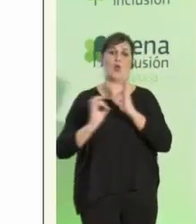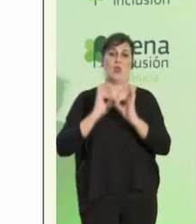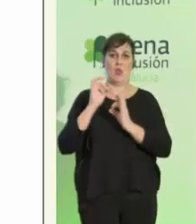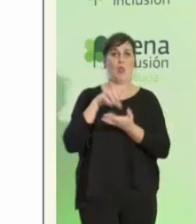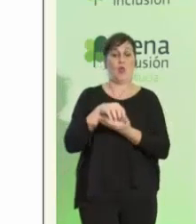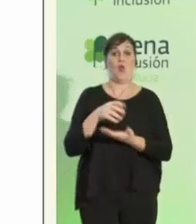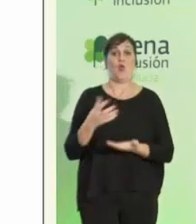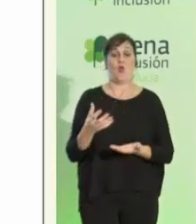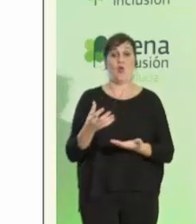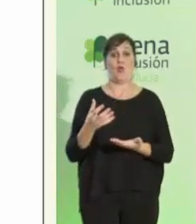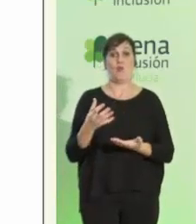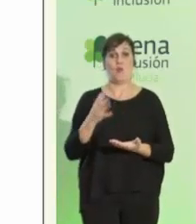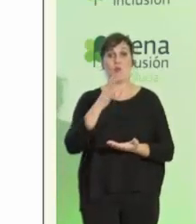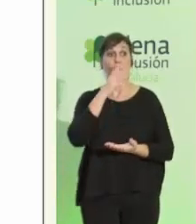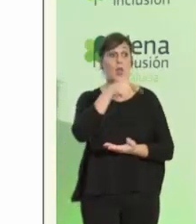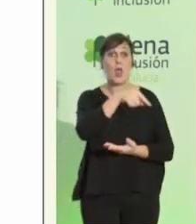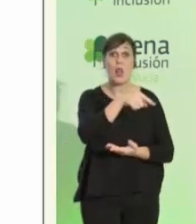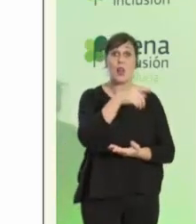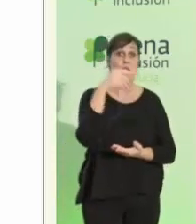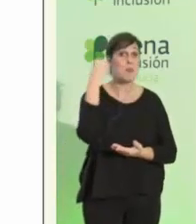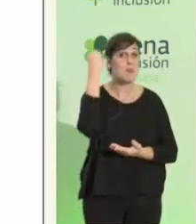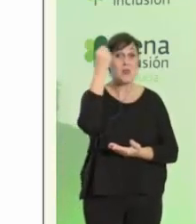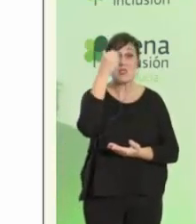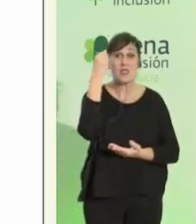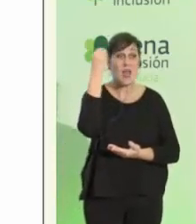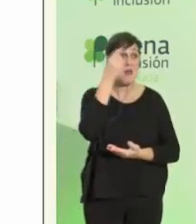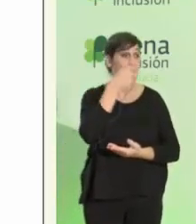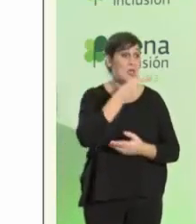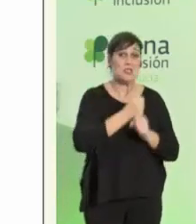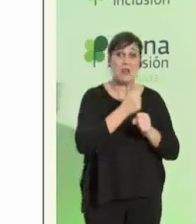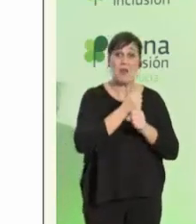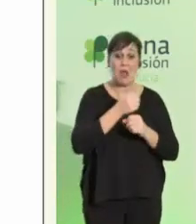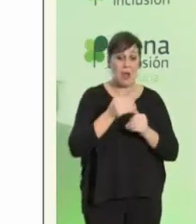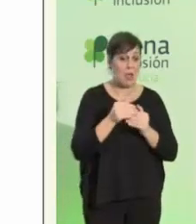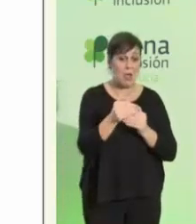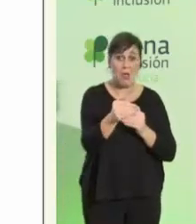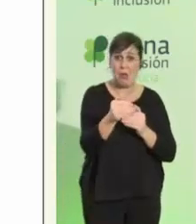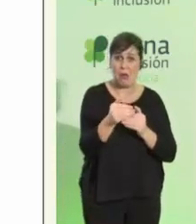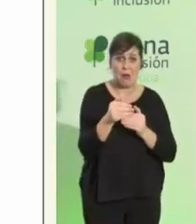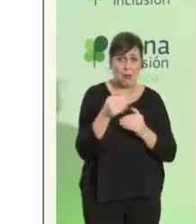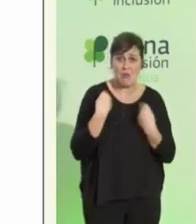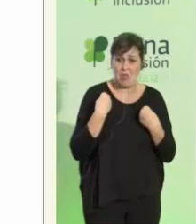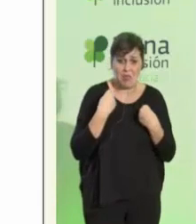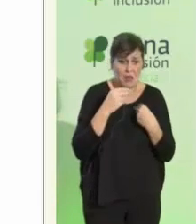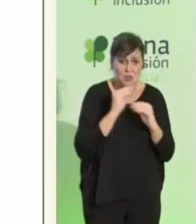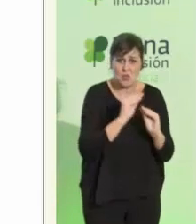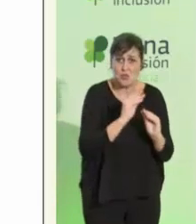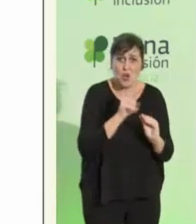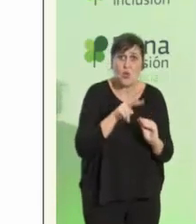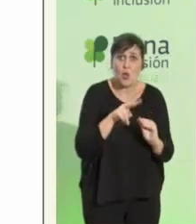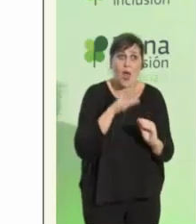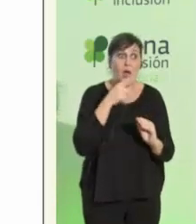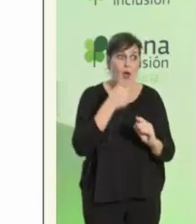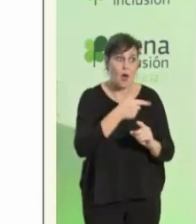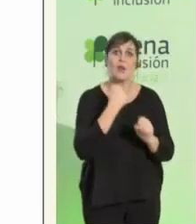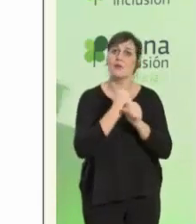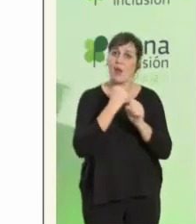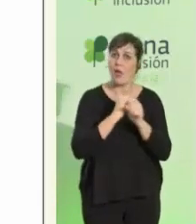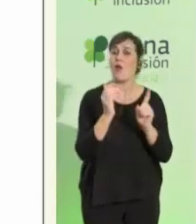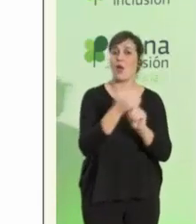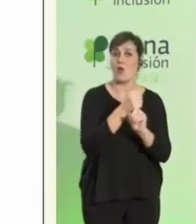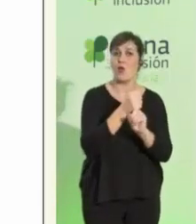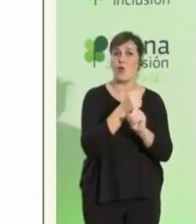Y porque él pensaba que no podría trabajar nunca en su vida y ahora está trabajando. Es el caso de una persona con